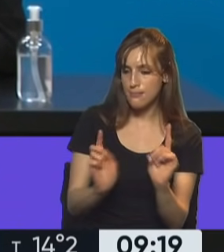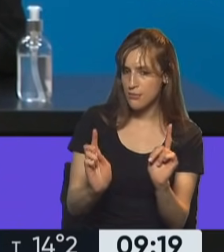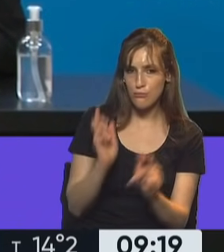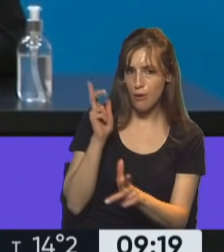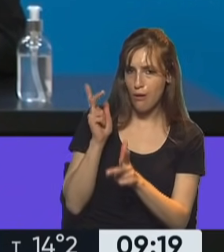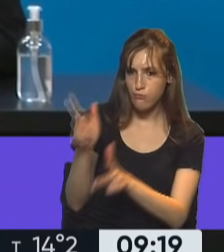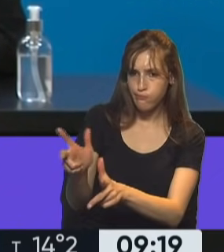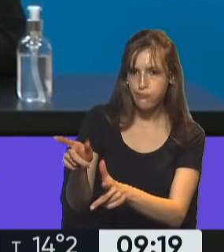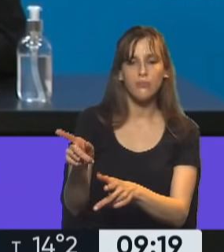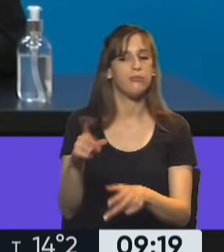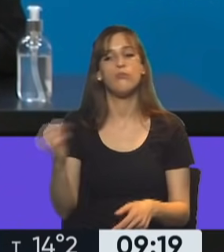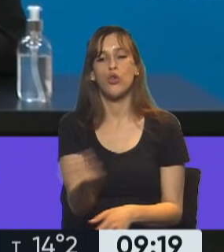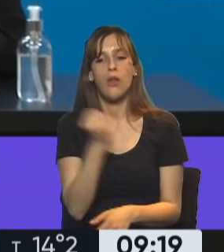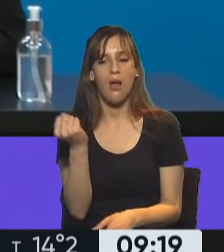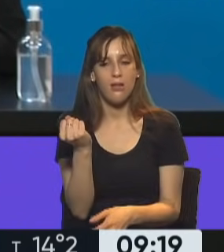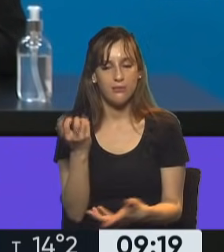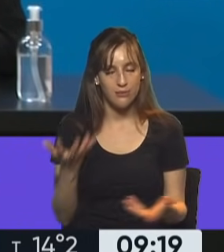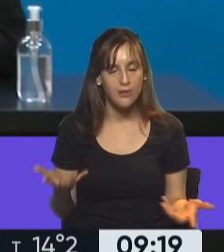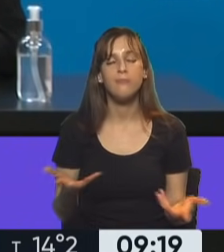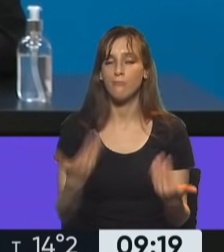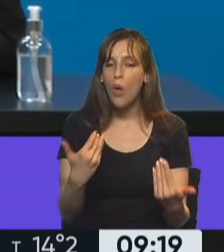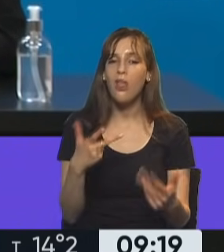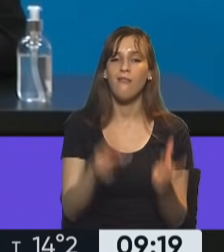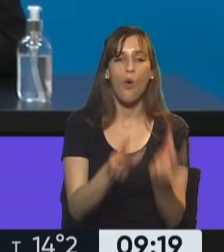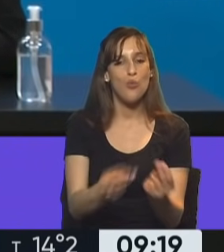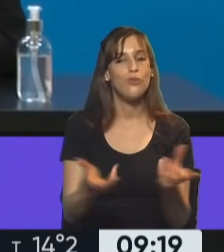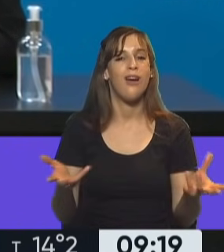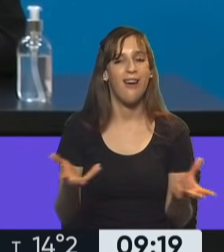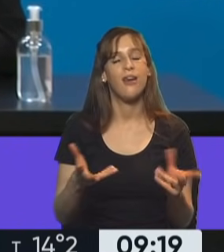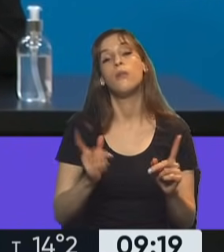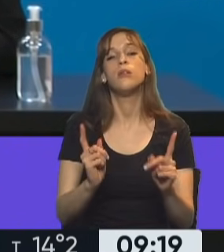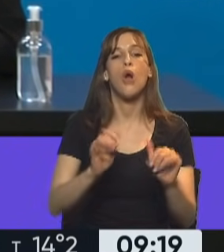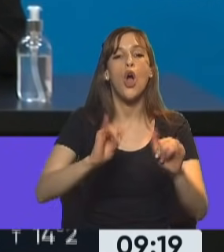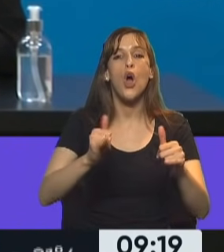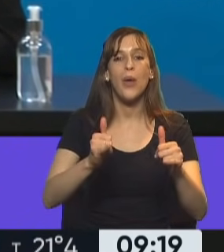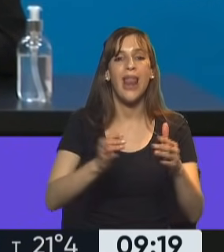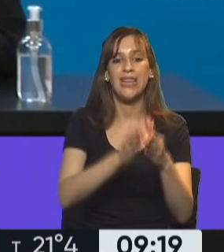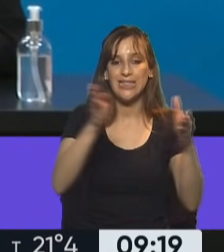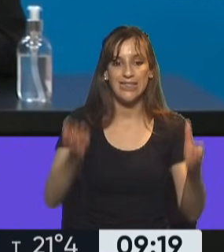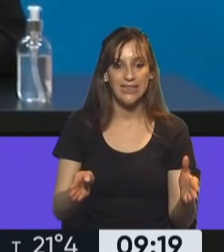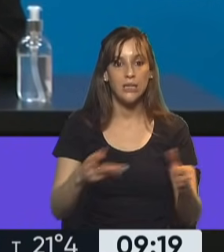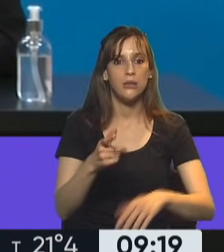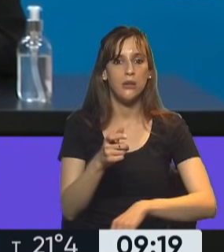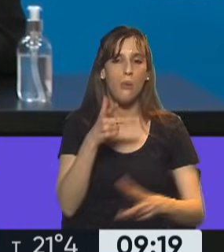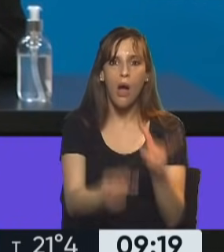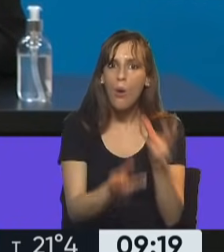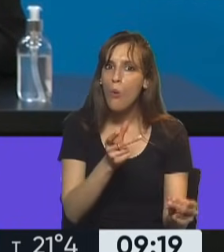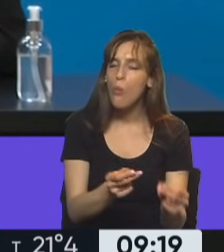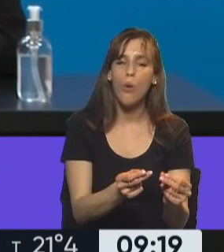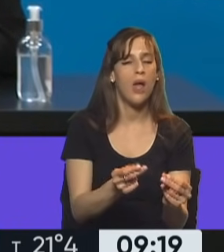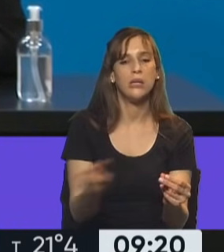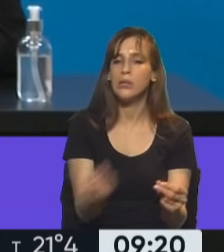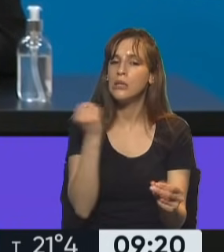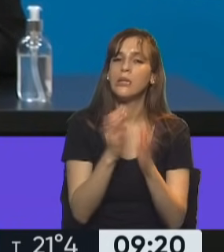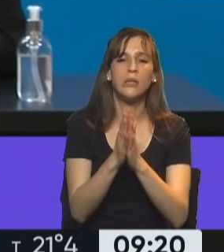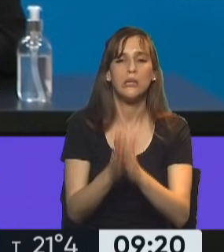la importancia que tiene que se puedan vacunar. Recién la ministra dio algunos de los números de los jóvenes, de entre 12 y 17 años que se están vacunando. Es importante insistir en que se